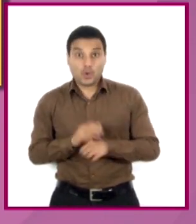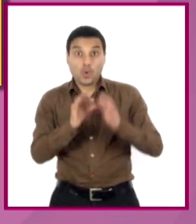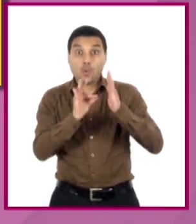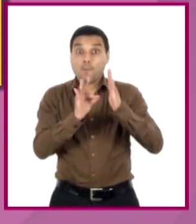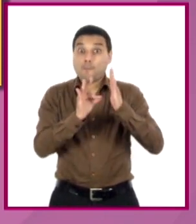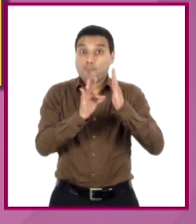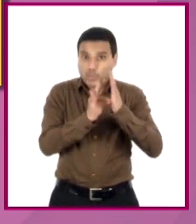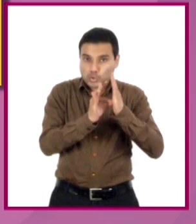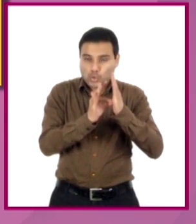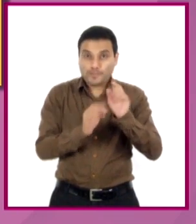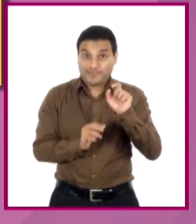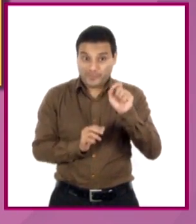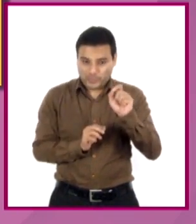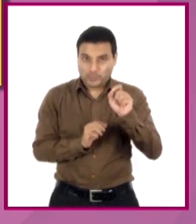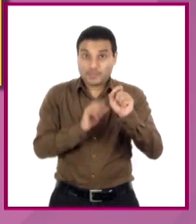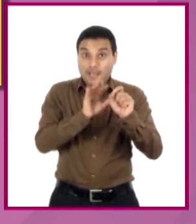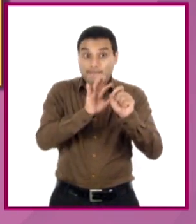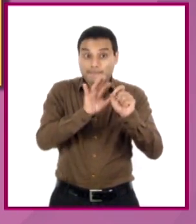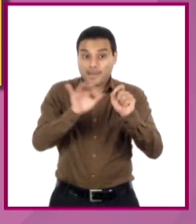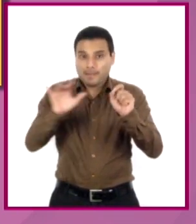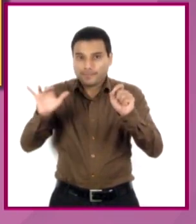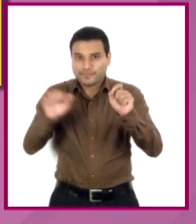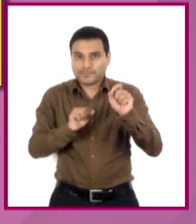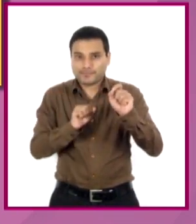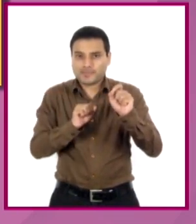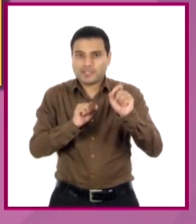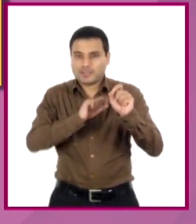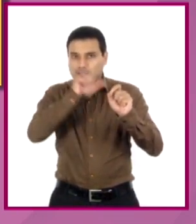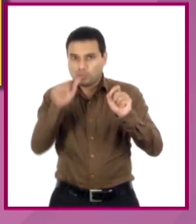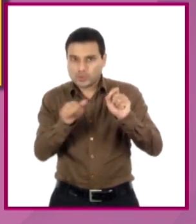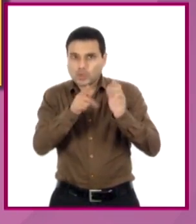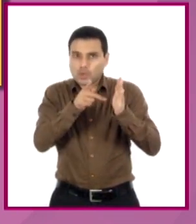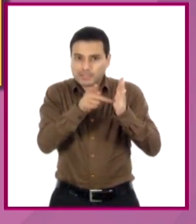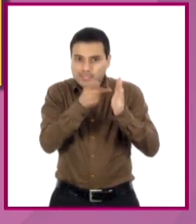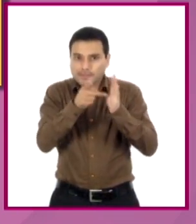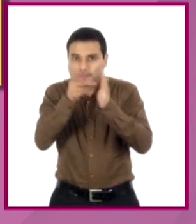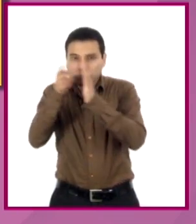repiten, pero sí hay una parte que se repite periódicamente.